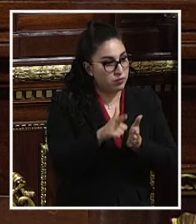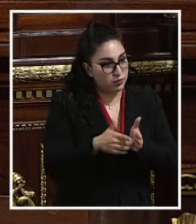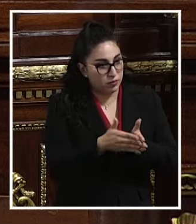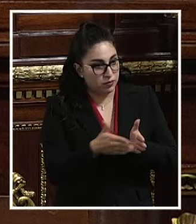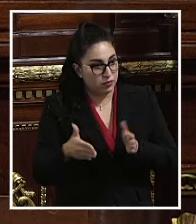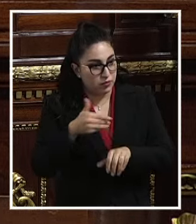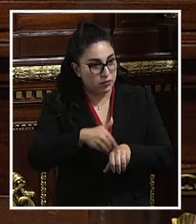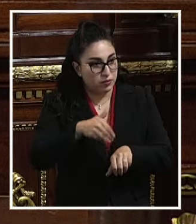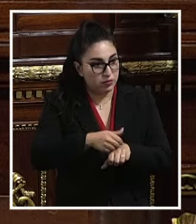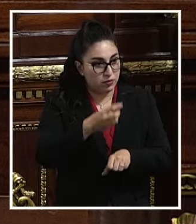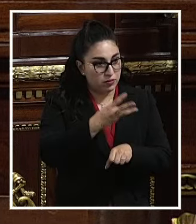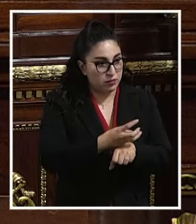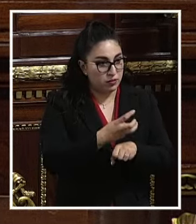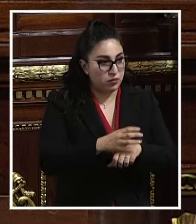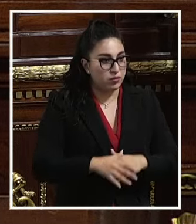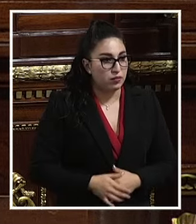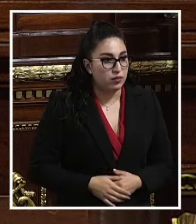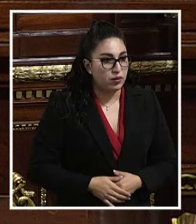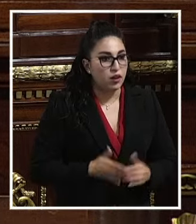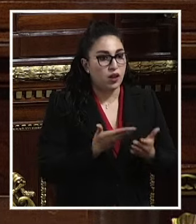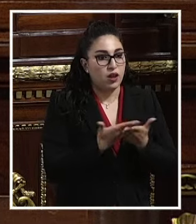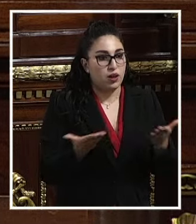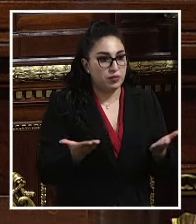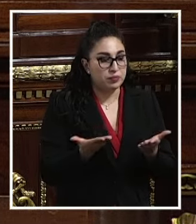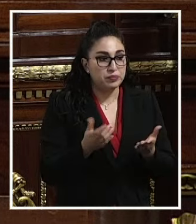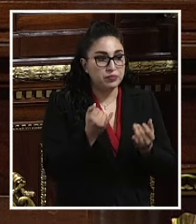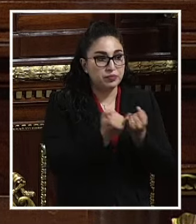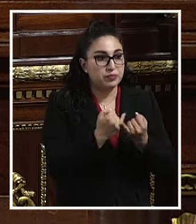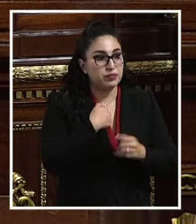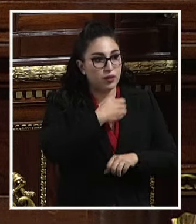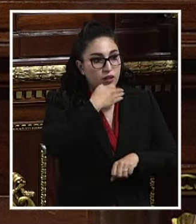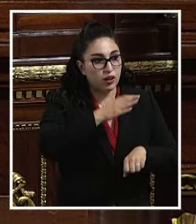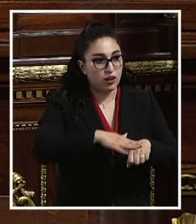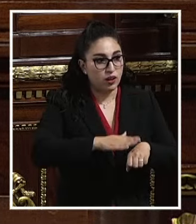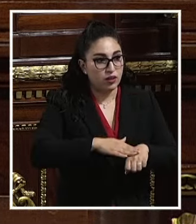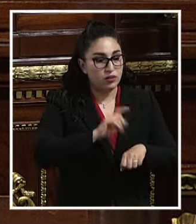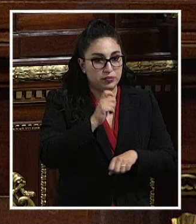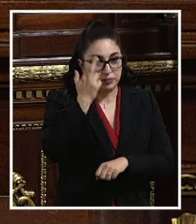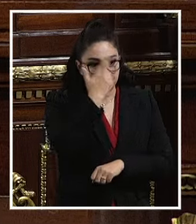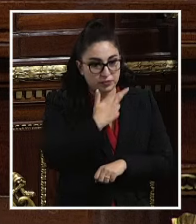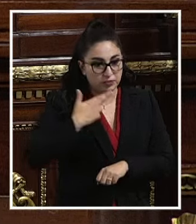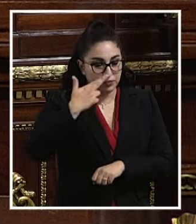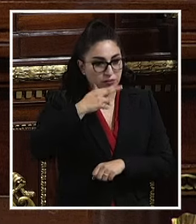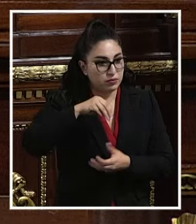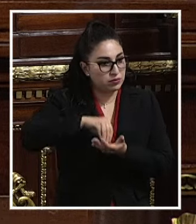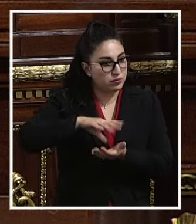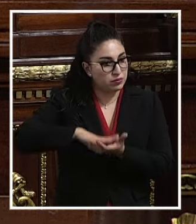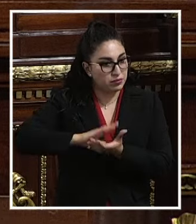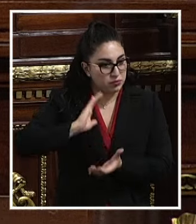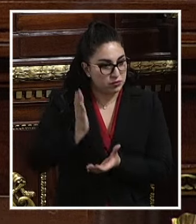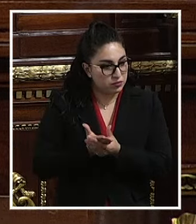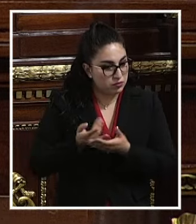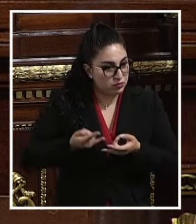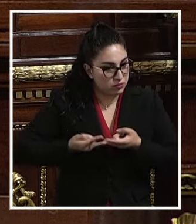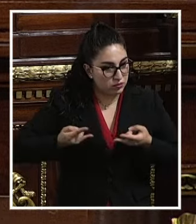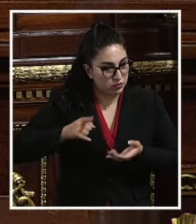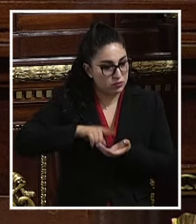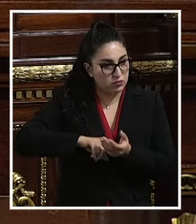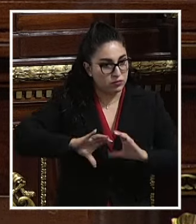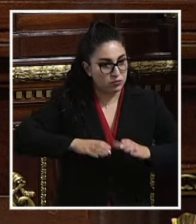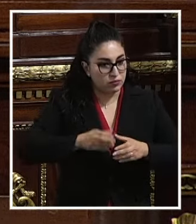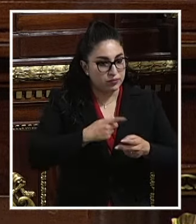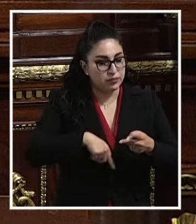Finalmente, hago del conocimiento de este Pleno que después de consultar el archivo histórico del Congreso, las bases de